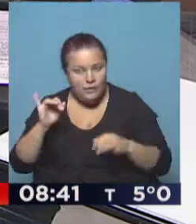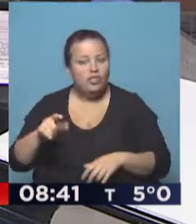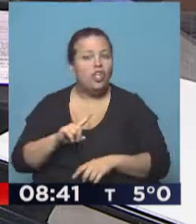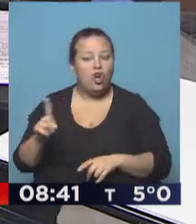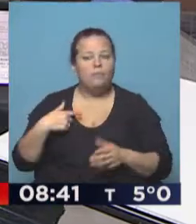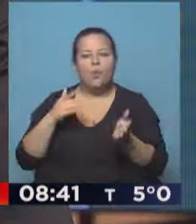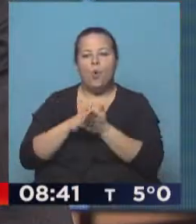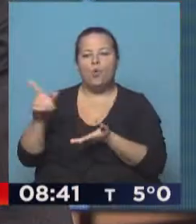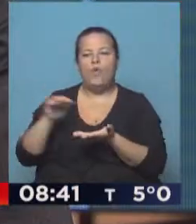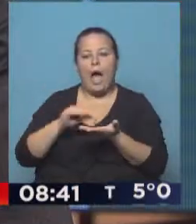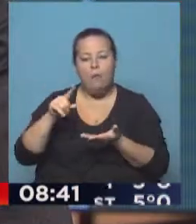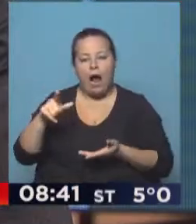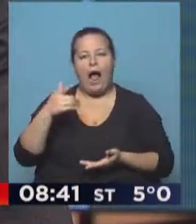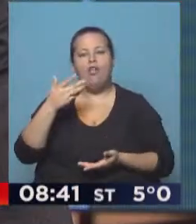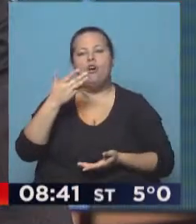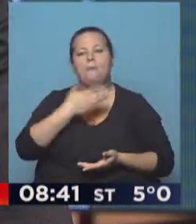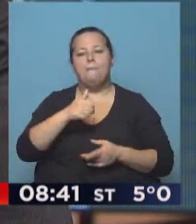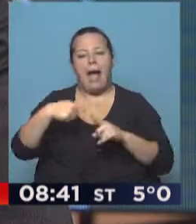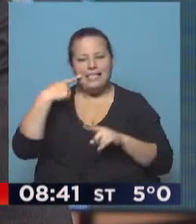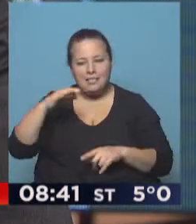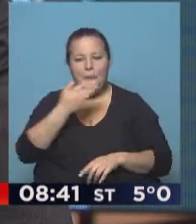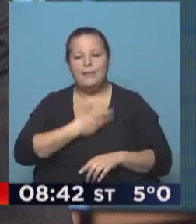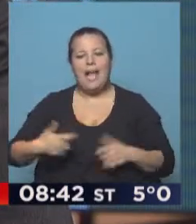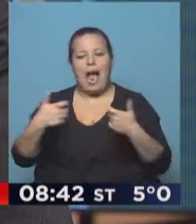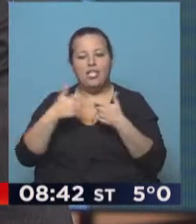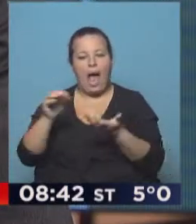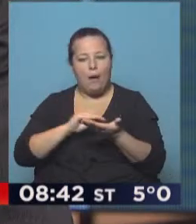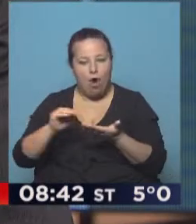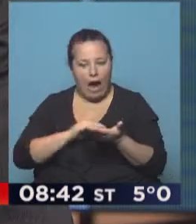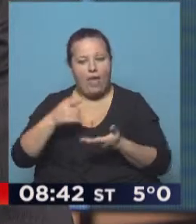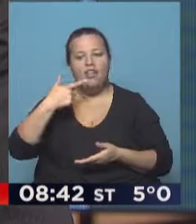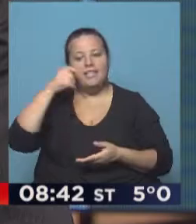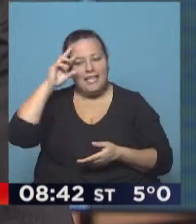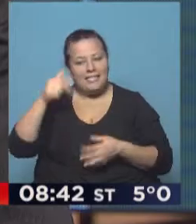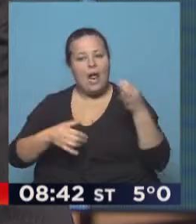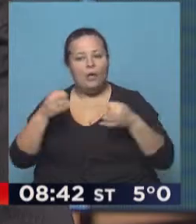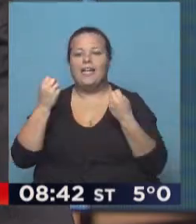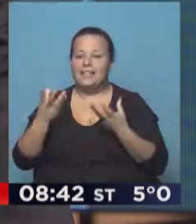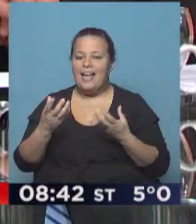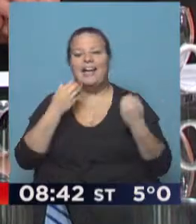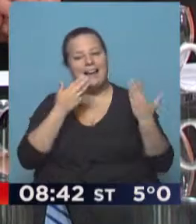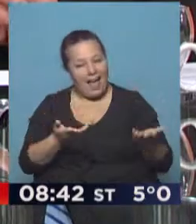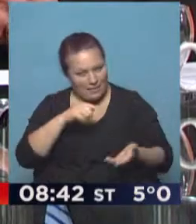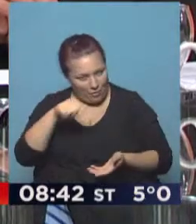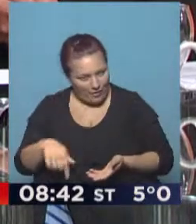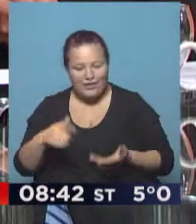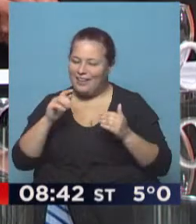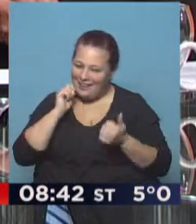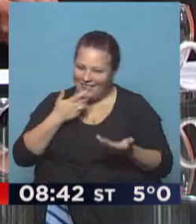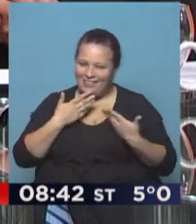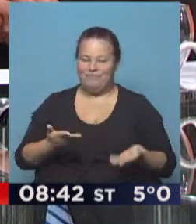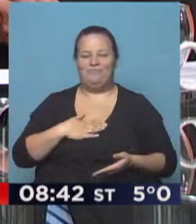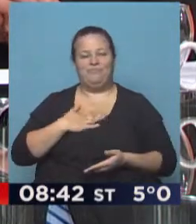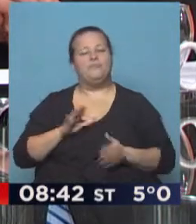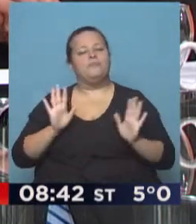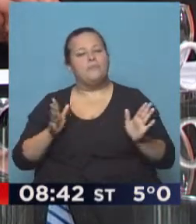Estamos junto al doctor Máximo Fonrush, que es titular de la Asociación de Abogados Será Justicia. ¿Cómo le va? ¿Qué tal? ¿Cómo Gracias por acompañarnos. Por favor, un gusto.